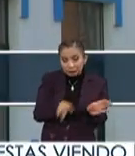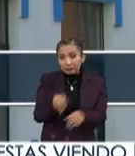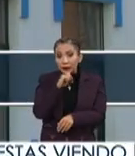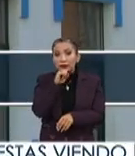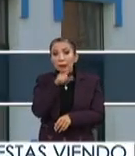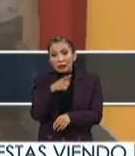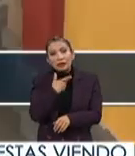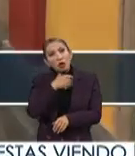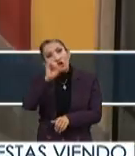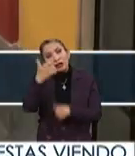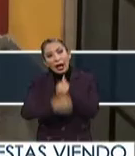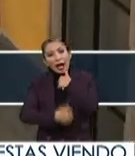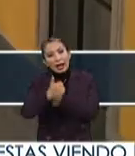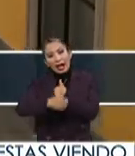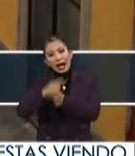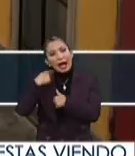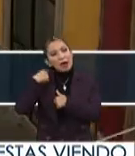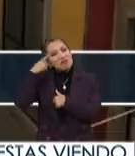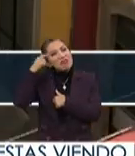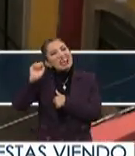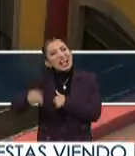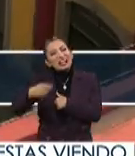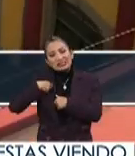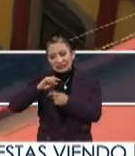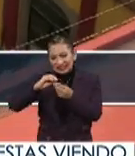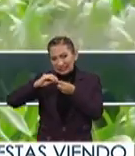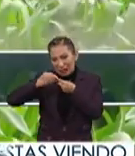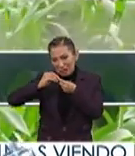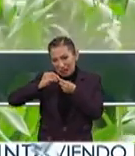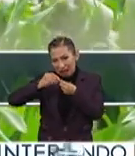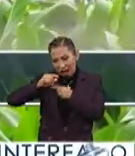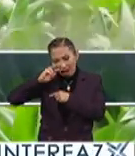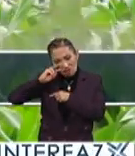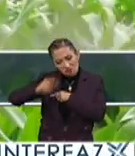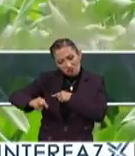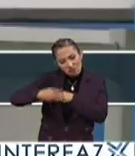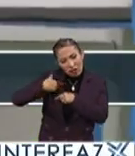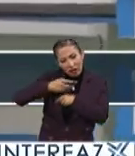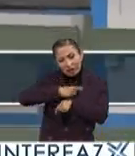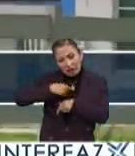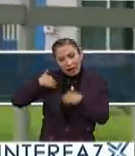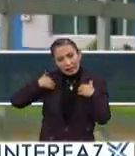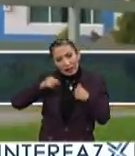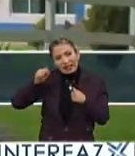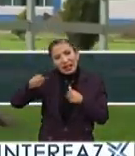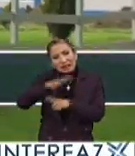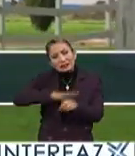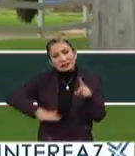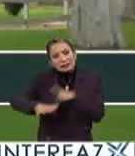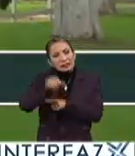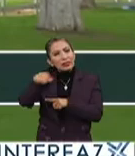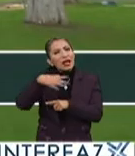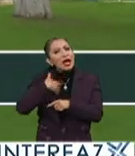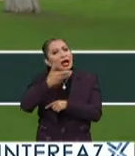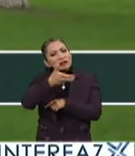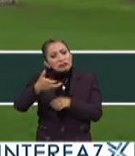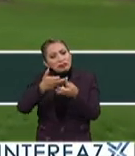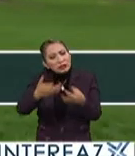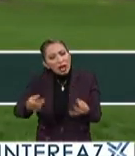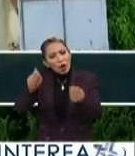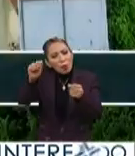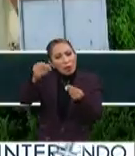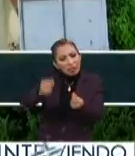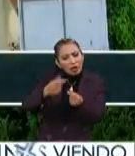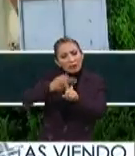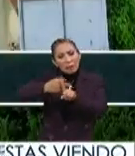también tenemos carreras que tienen que entender el papel de la semilla, por ejemplo. Claro. Tiene que entender las condiciones del medio físico, la